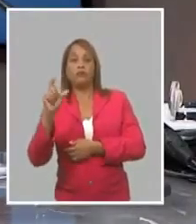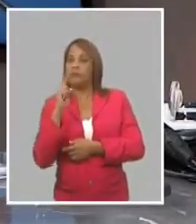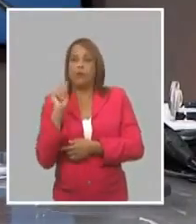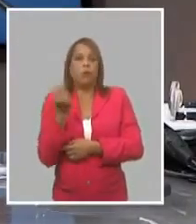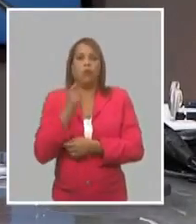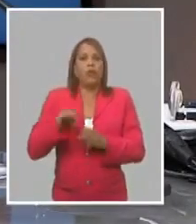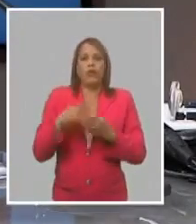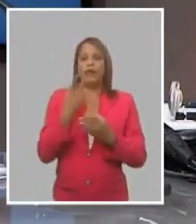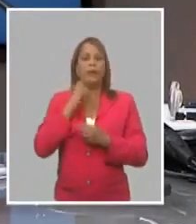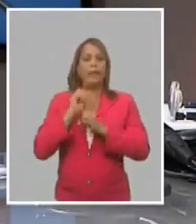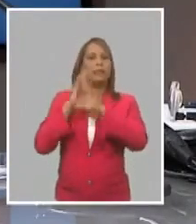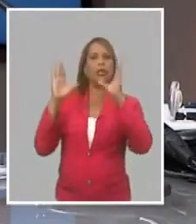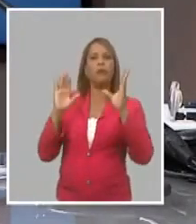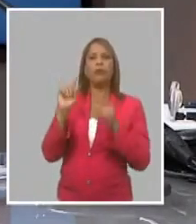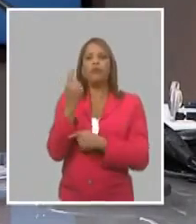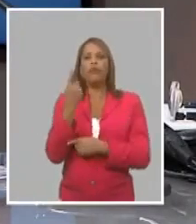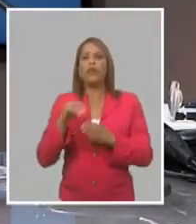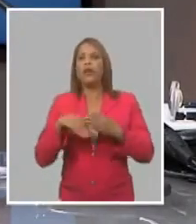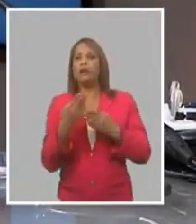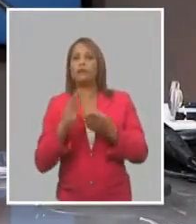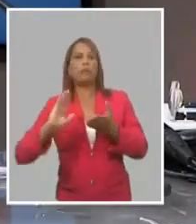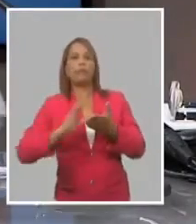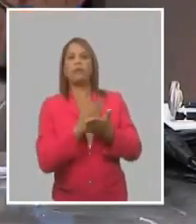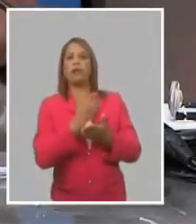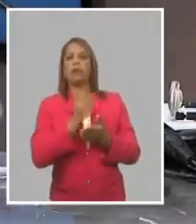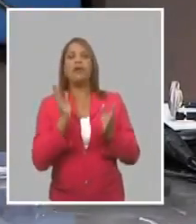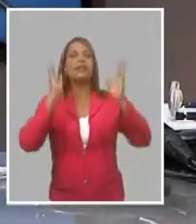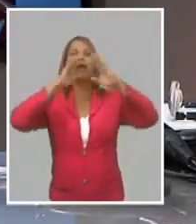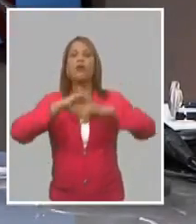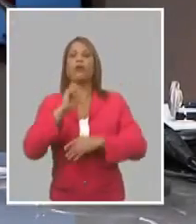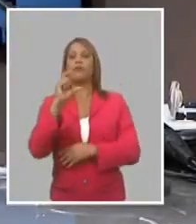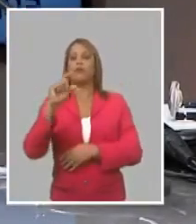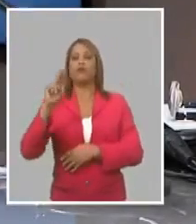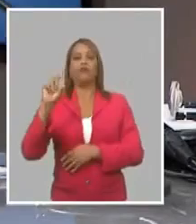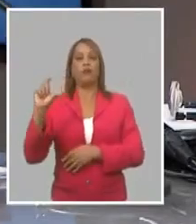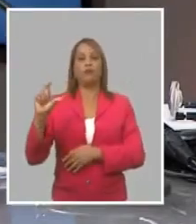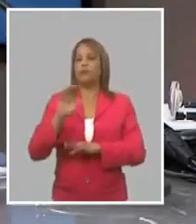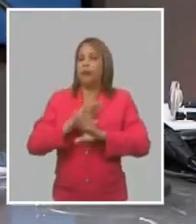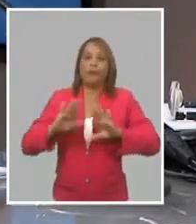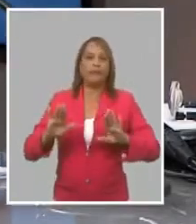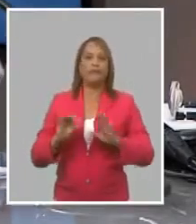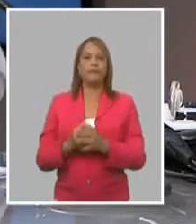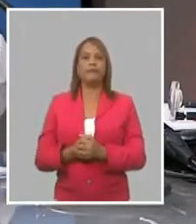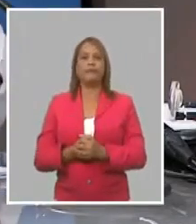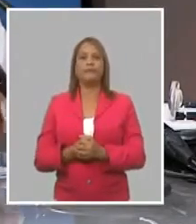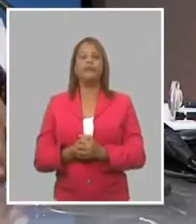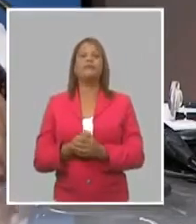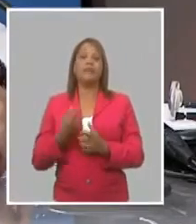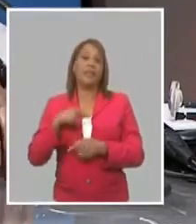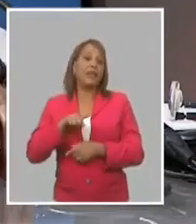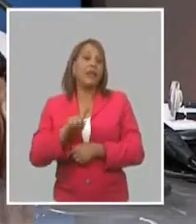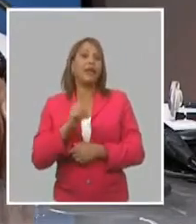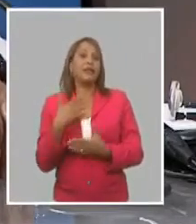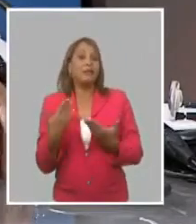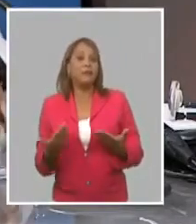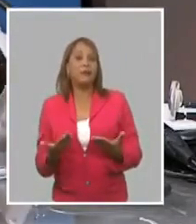Ya, amanecimos un día y decimos, no existe el CUC. Y ahí vienen